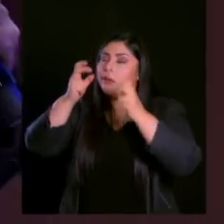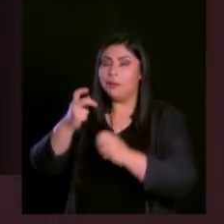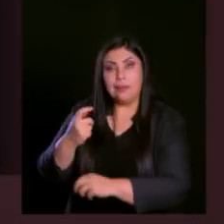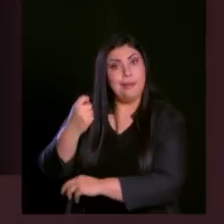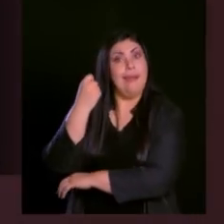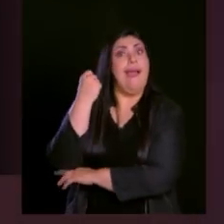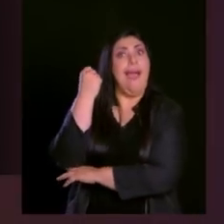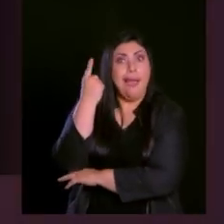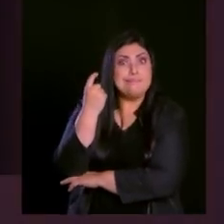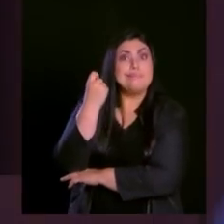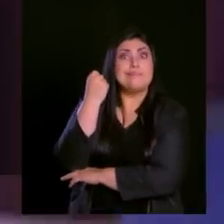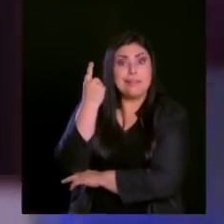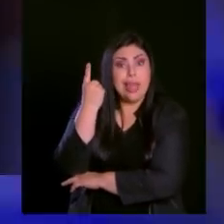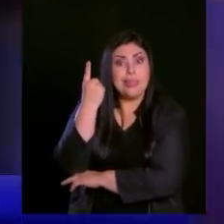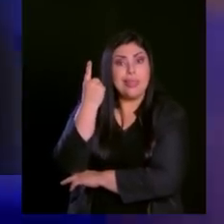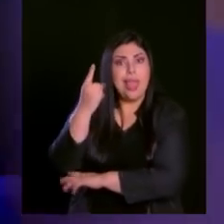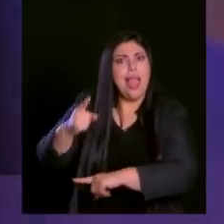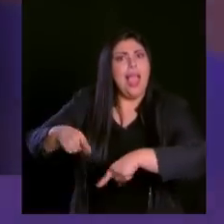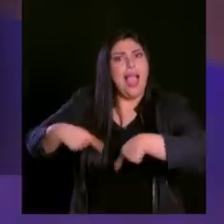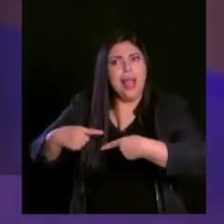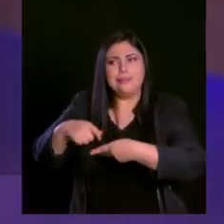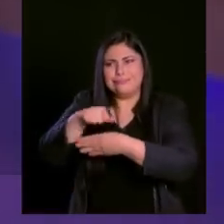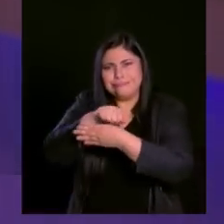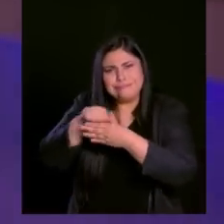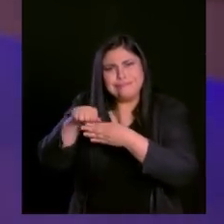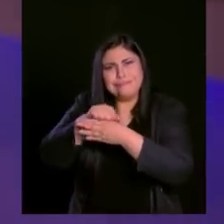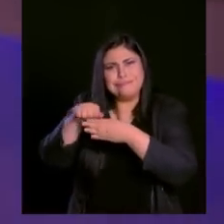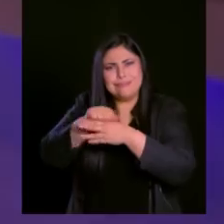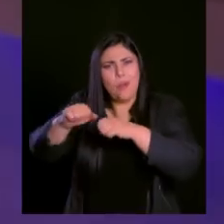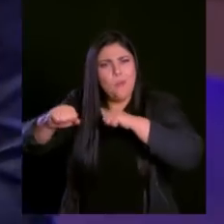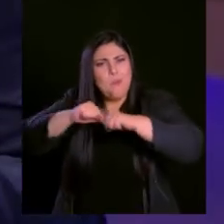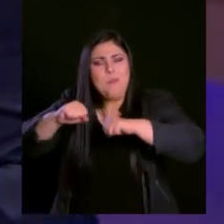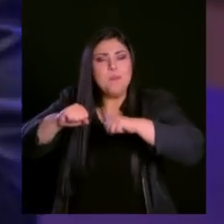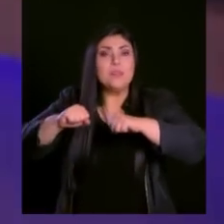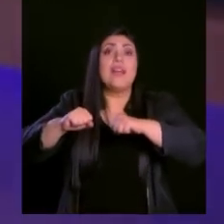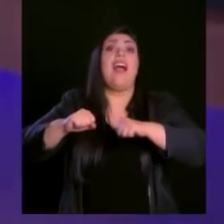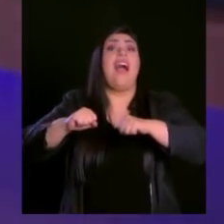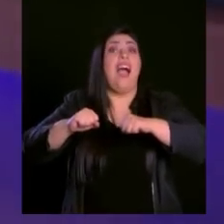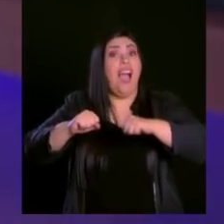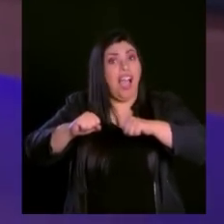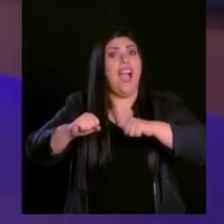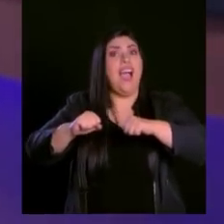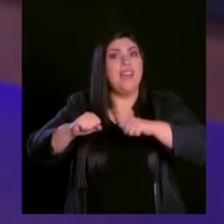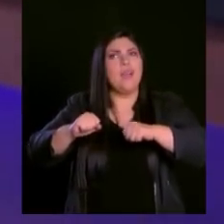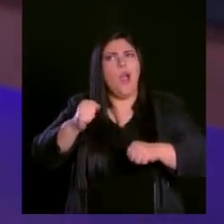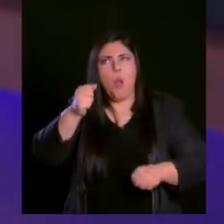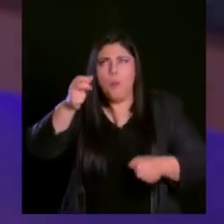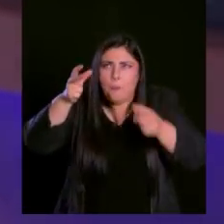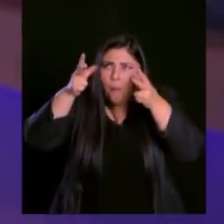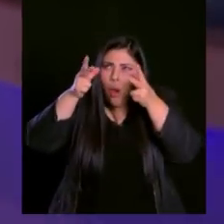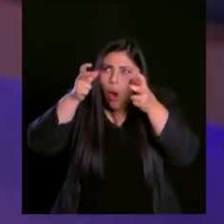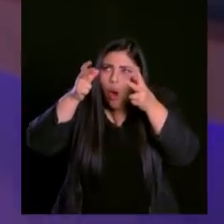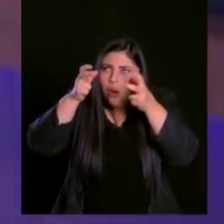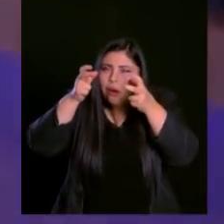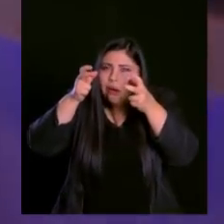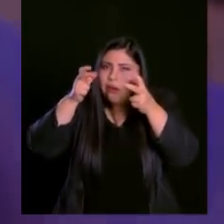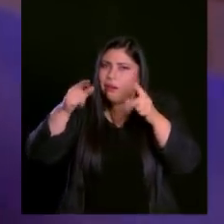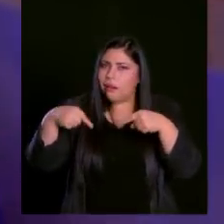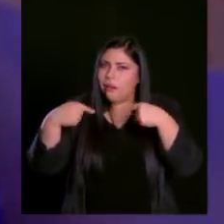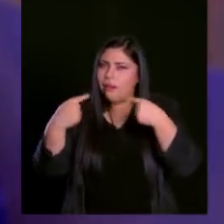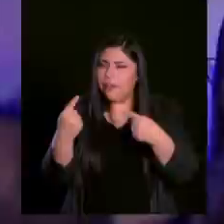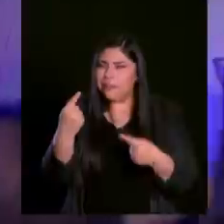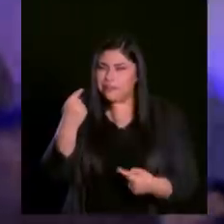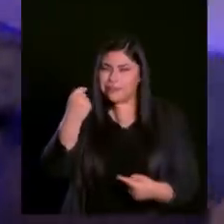entender y fructificar de nuevo oír entender y fructificar una palabra tiene